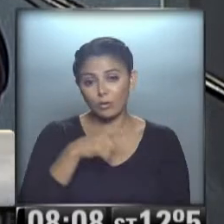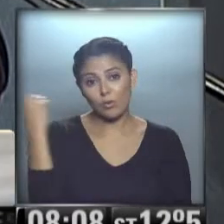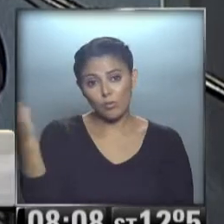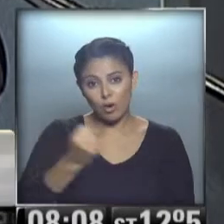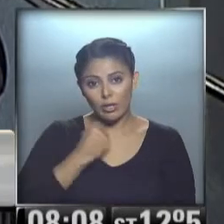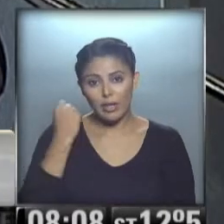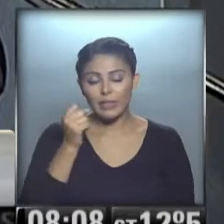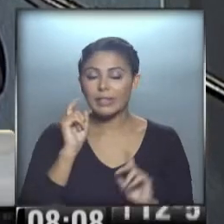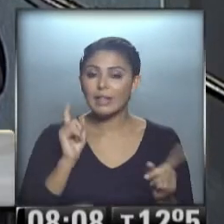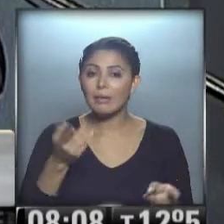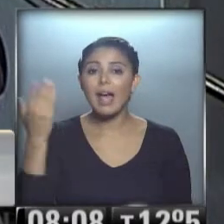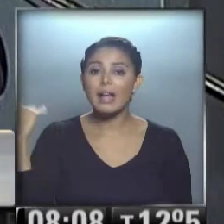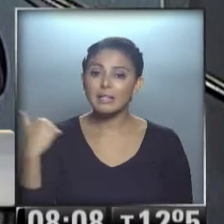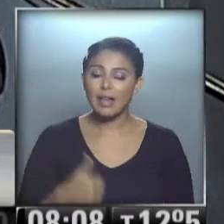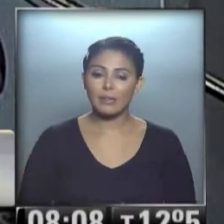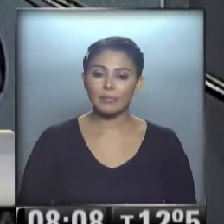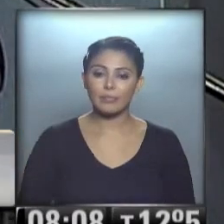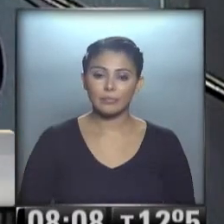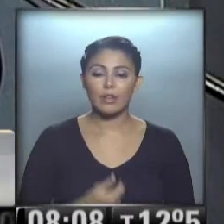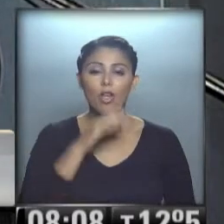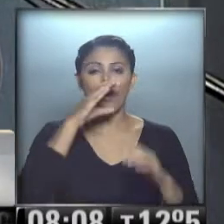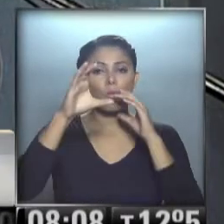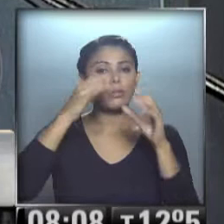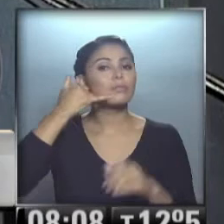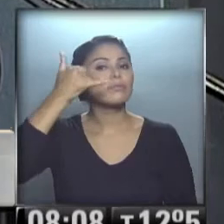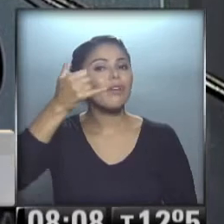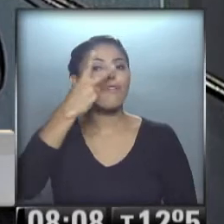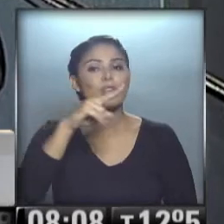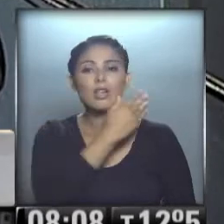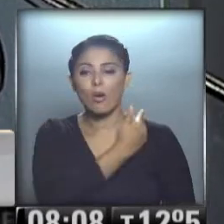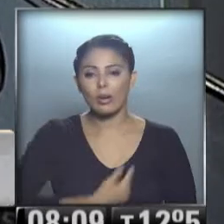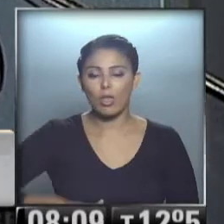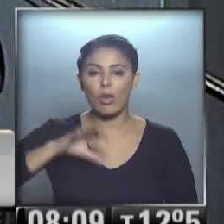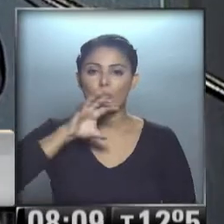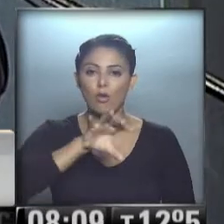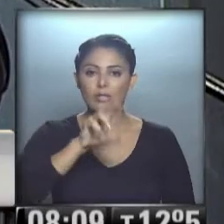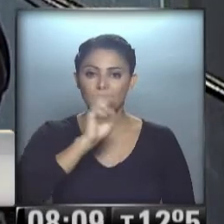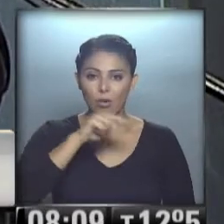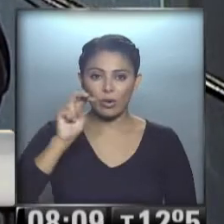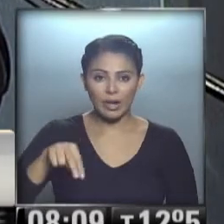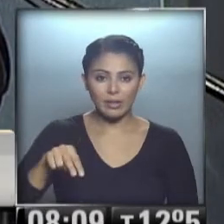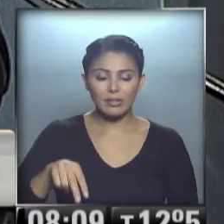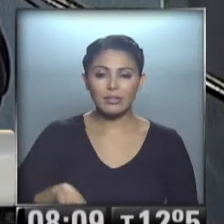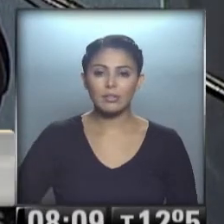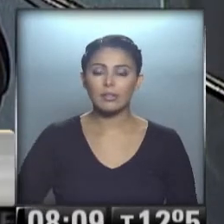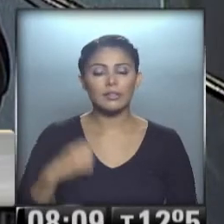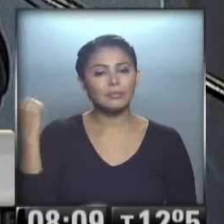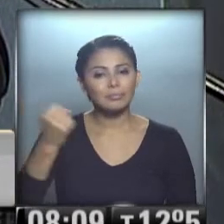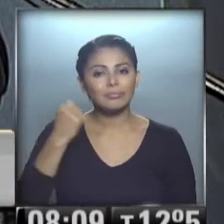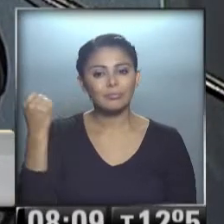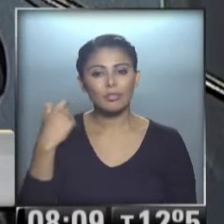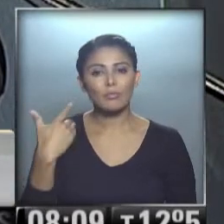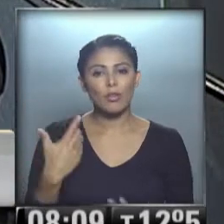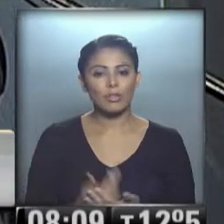E inclusive, ayer hemos tenido una comunicación telefónica con la vicegobernadora de la provincia de Neuquén con el objetivo de establecer